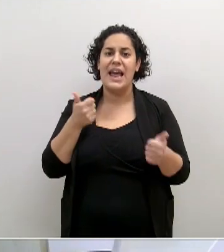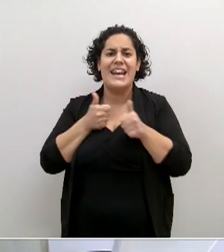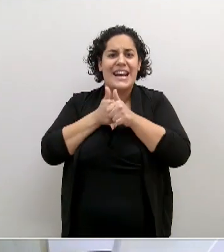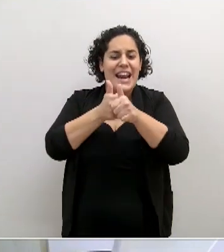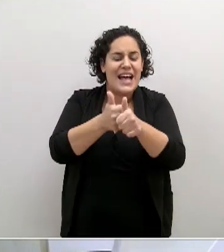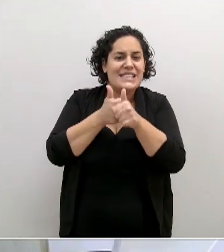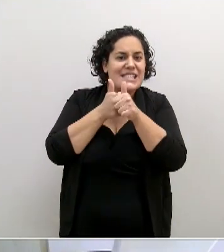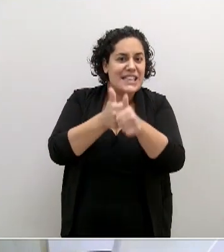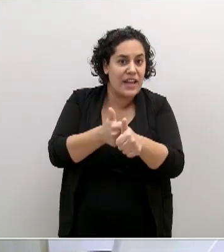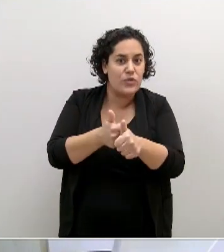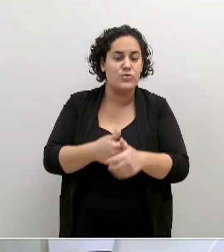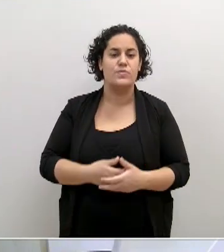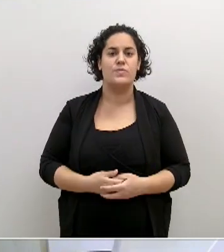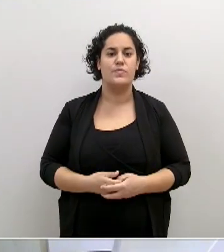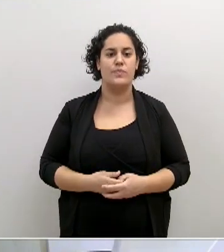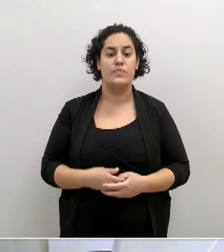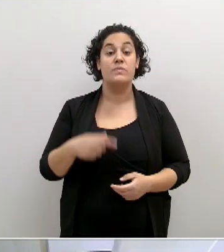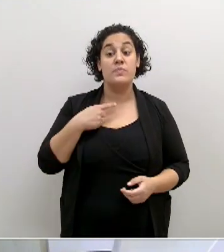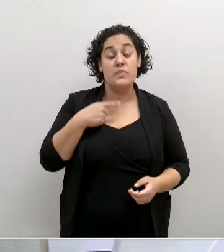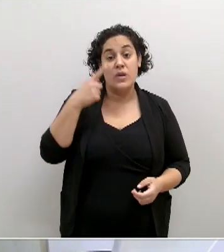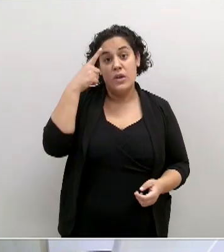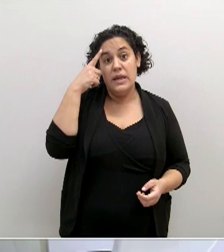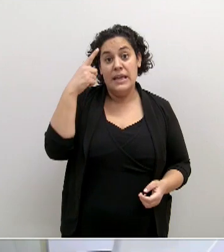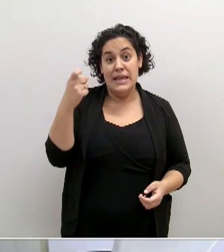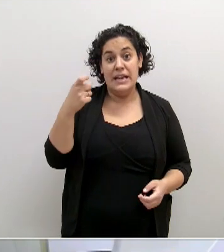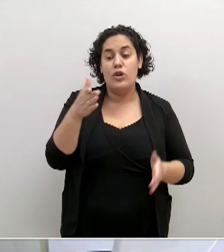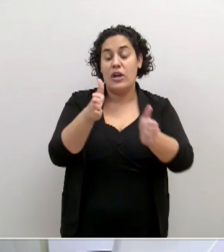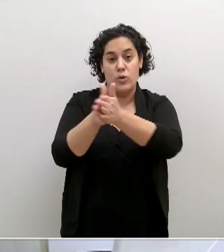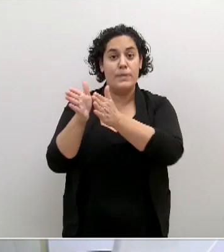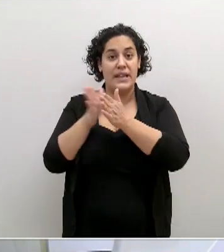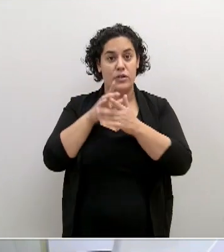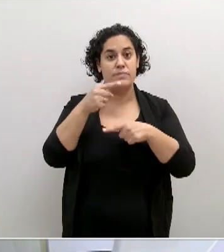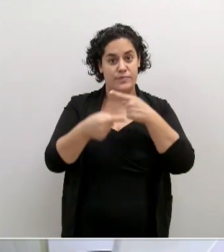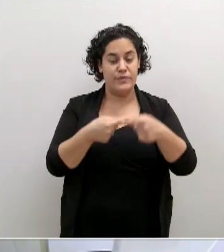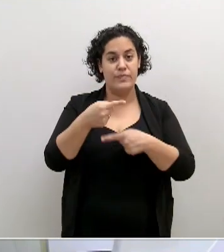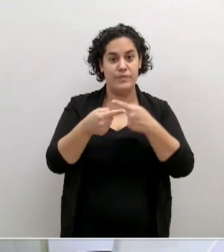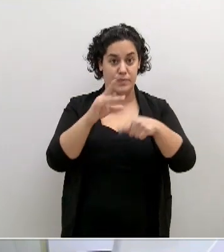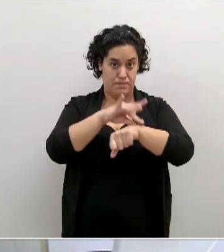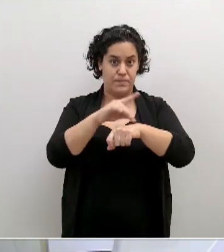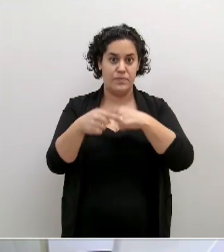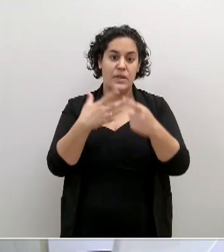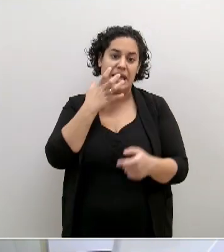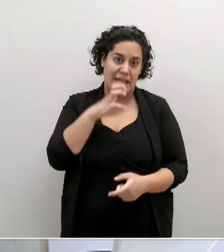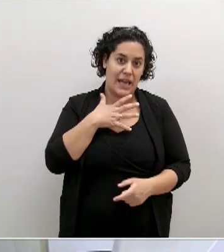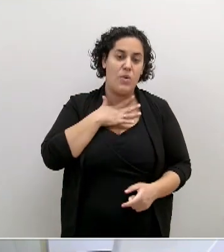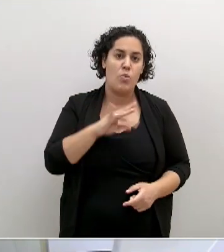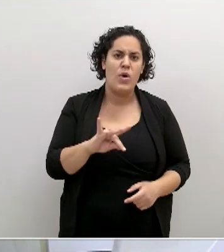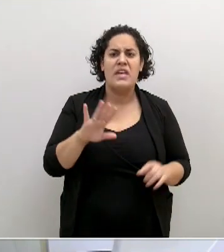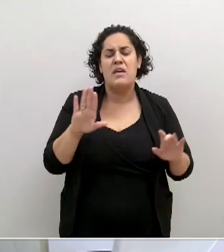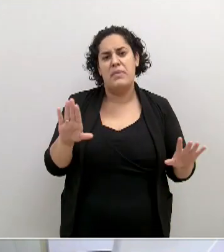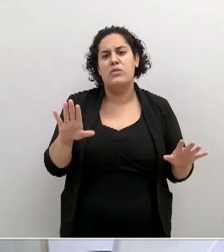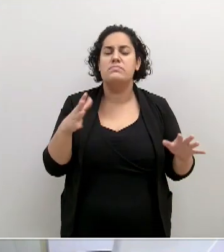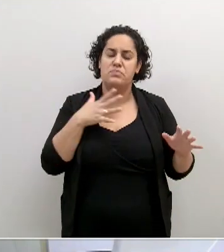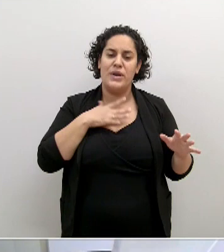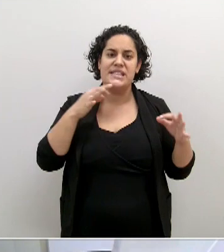que creo que habrá compañeros de medicina de familia que puedan tener quejas, pero es hasta cierto punto